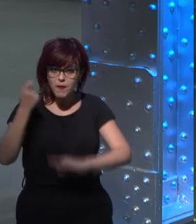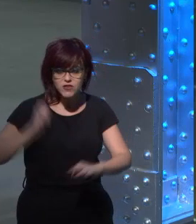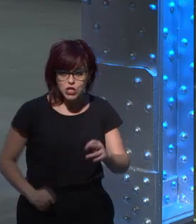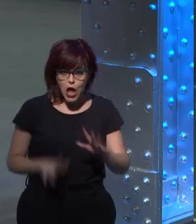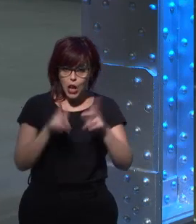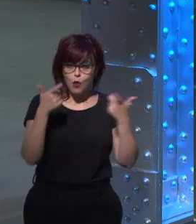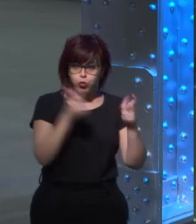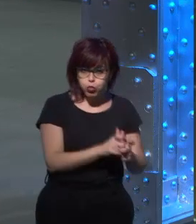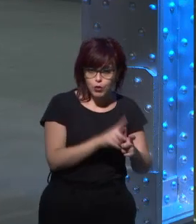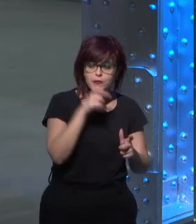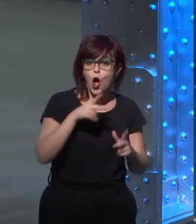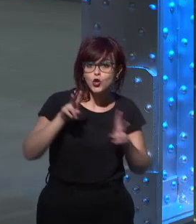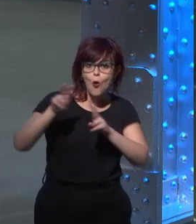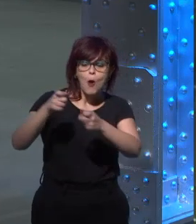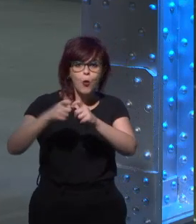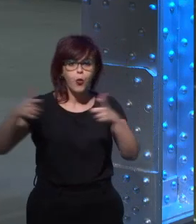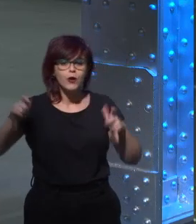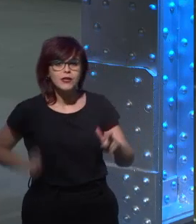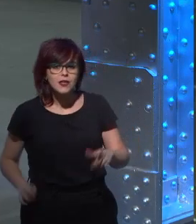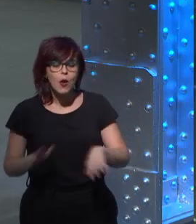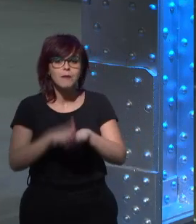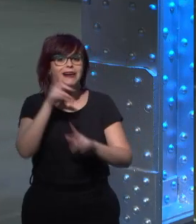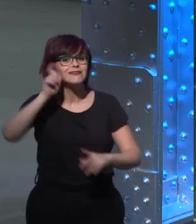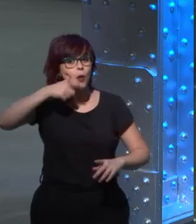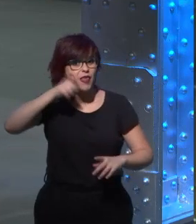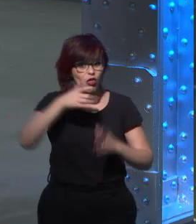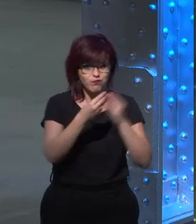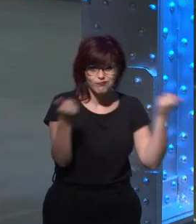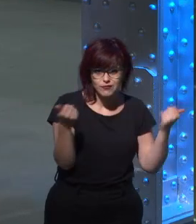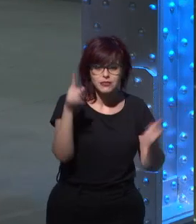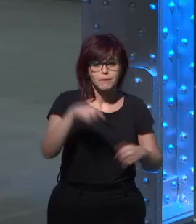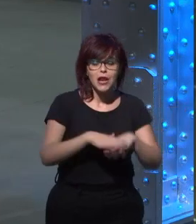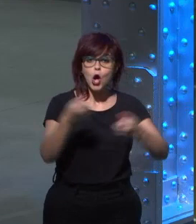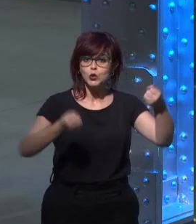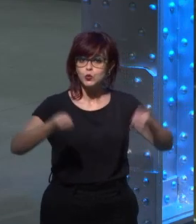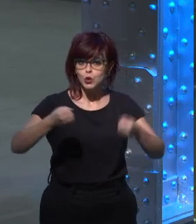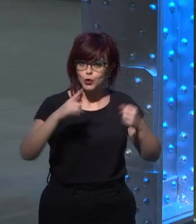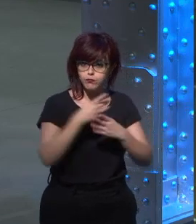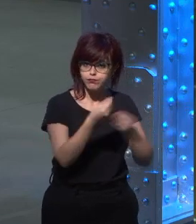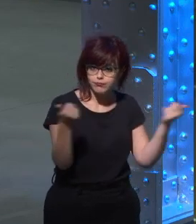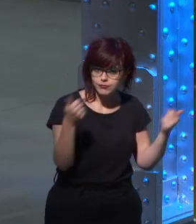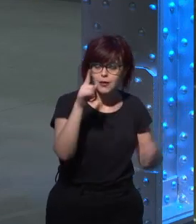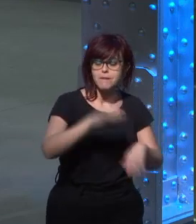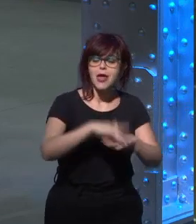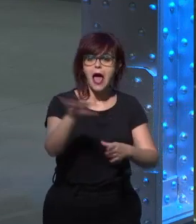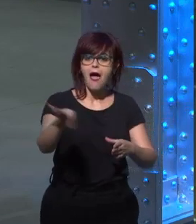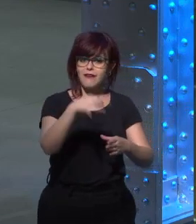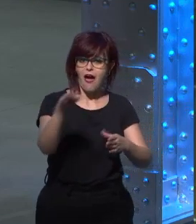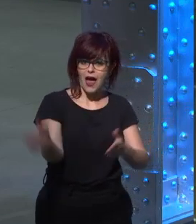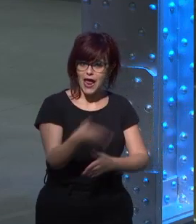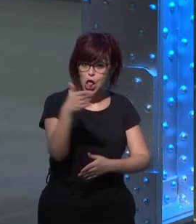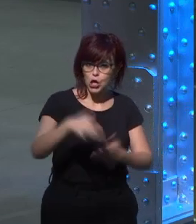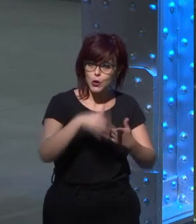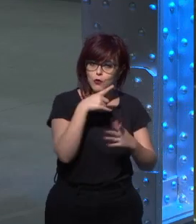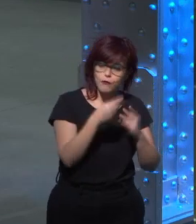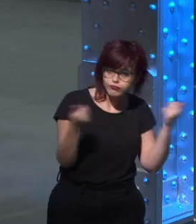profesiones y se irán otras profesiones. Se irán profesiones como son los teleoperadores, como son los conductores o como son los cajeros, pero aparecerán